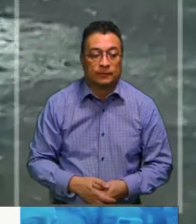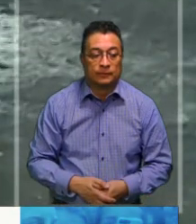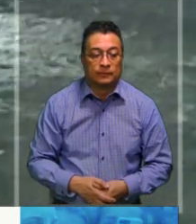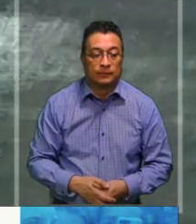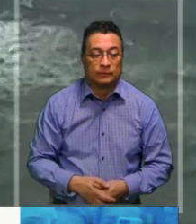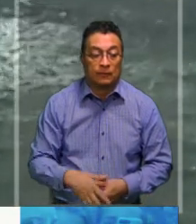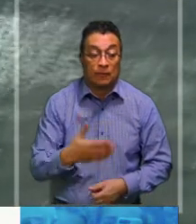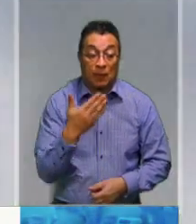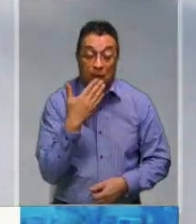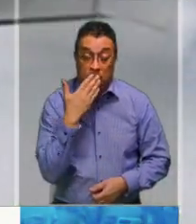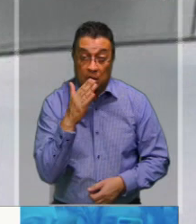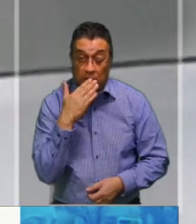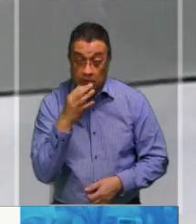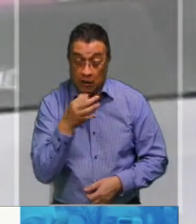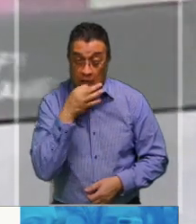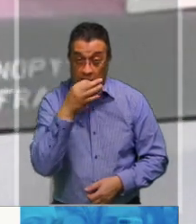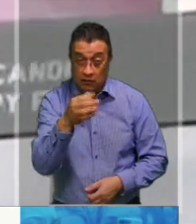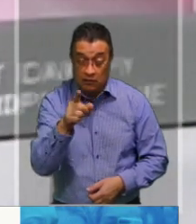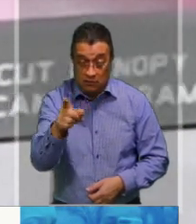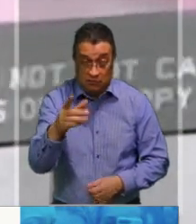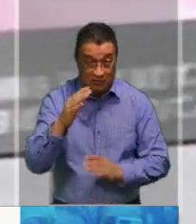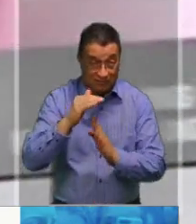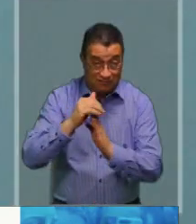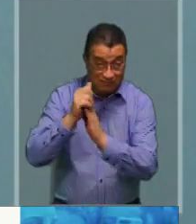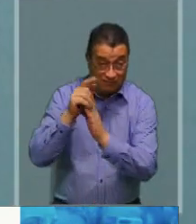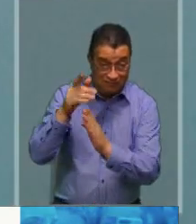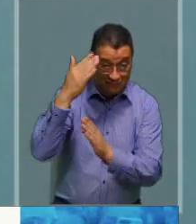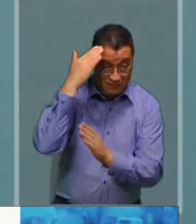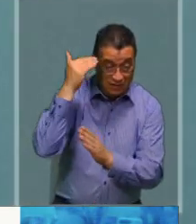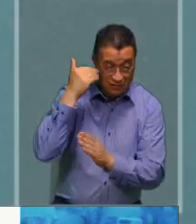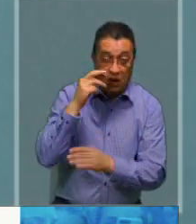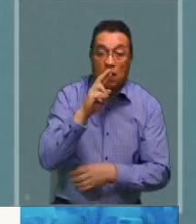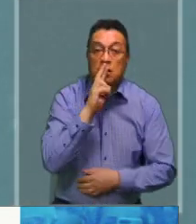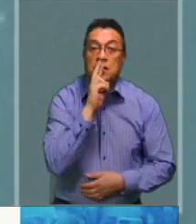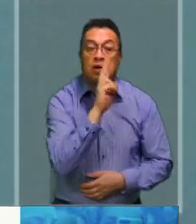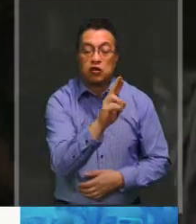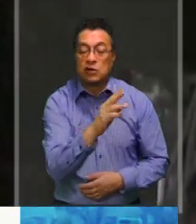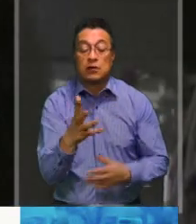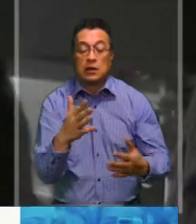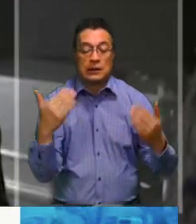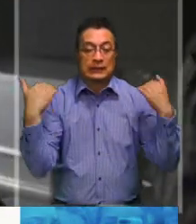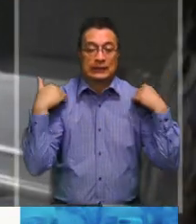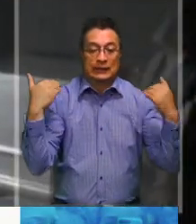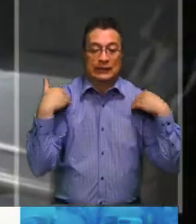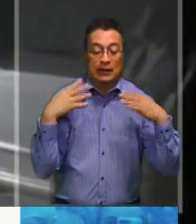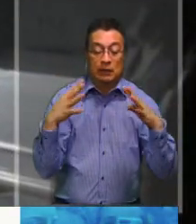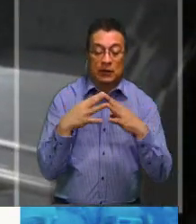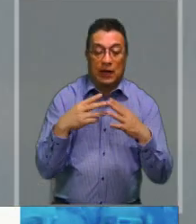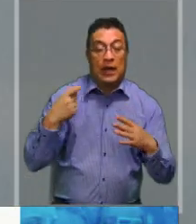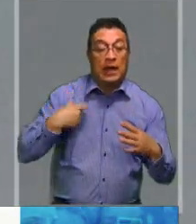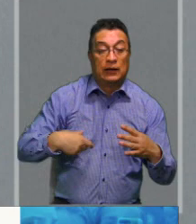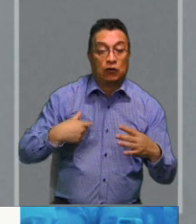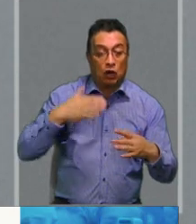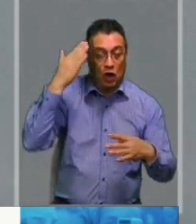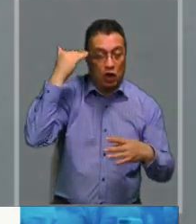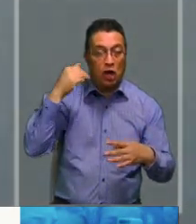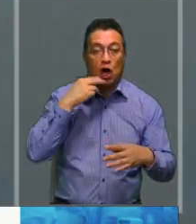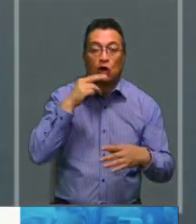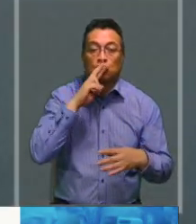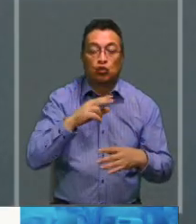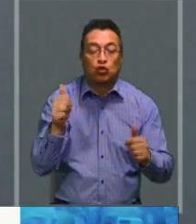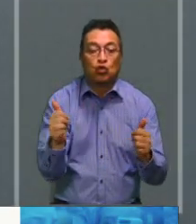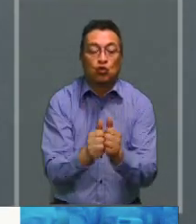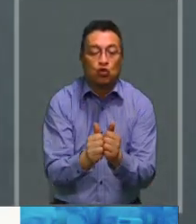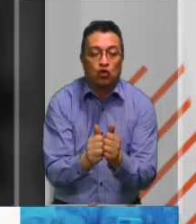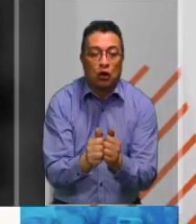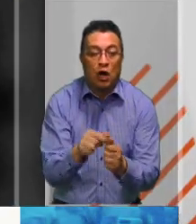Los expertos creen que el llamado de Kim y las pruebas de armas son una respuesta directa a los ejercicios militares de Estados Unidos y Corea del Sur, que este